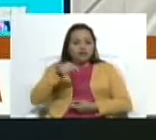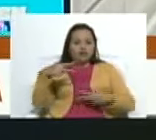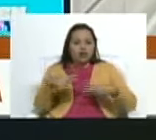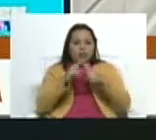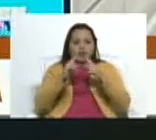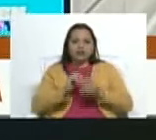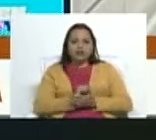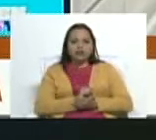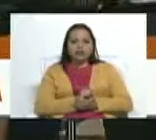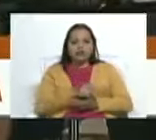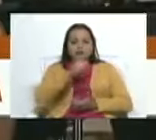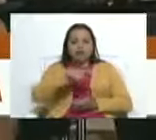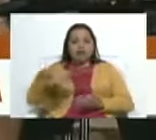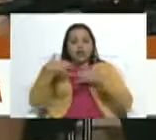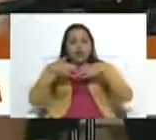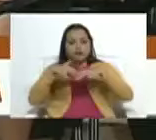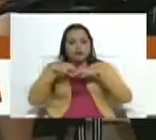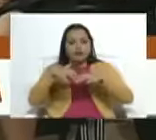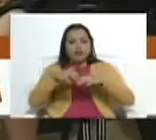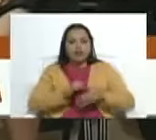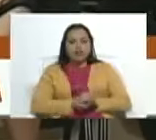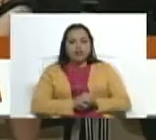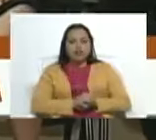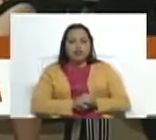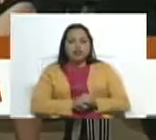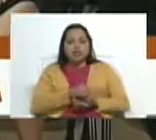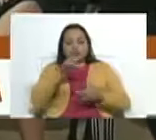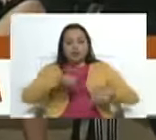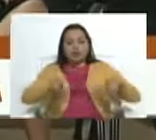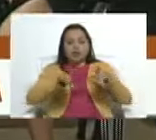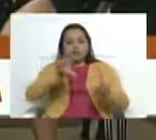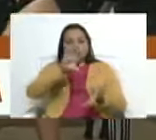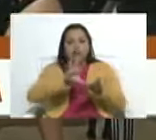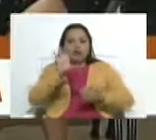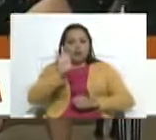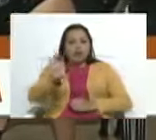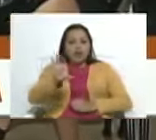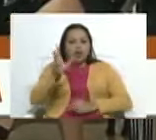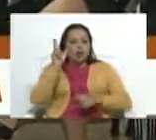encuentro con empresarios y productores de la región central del país para